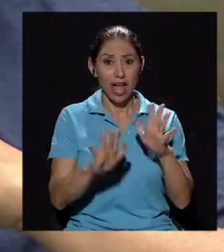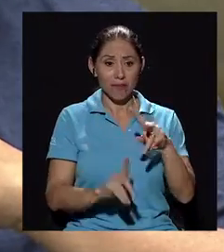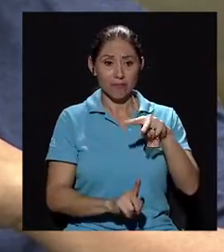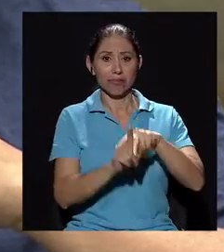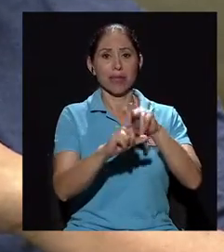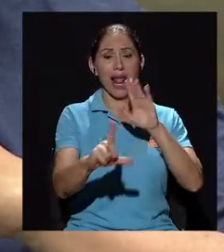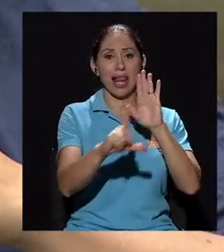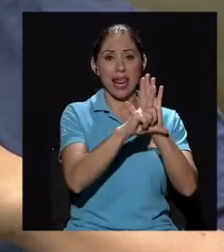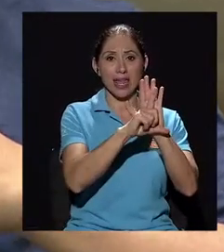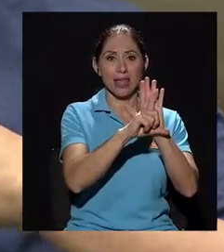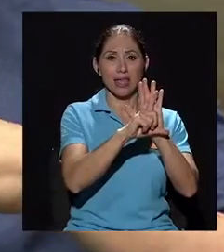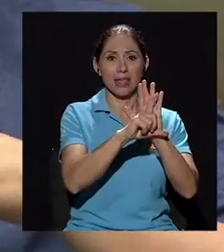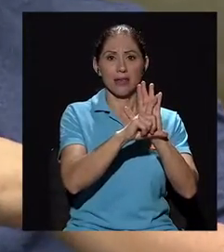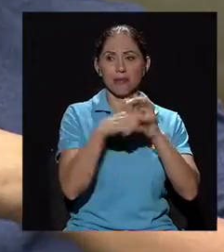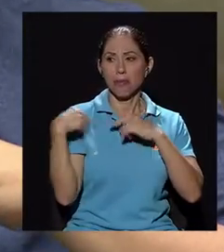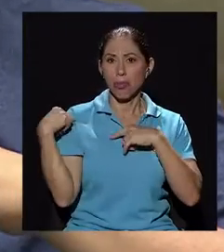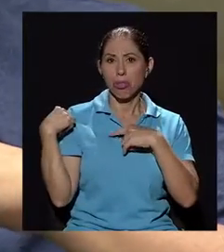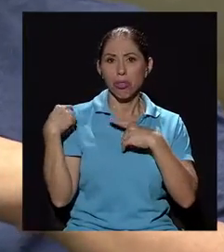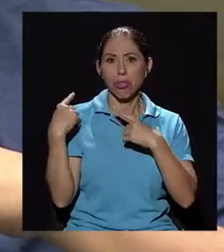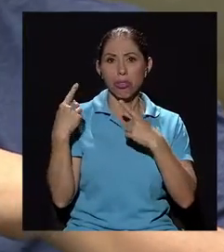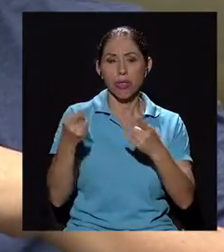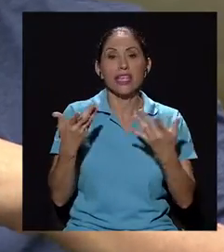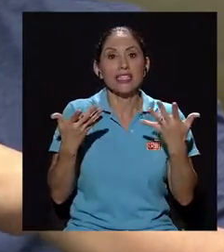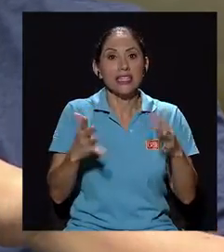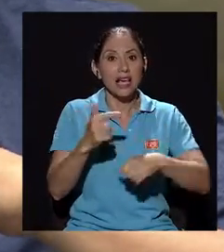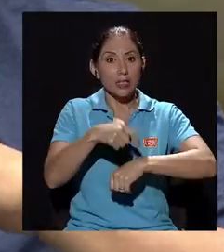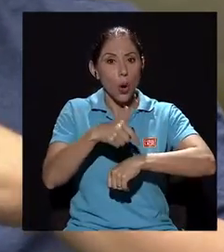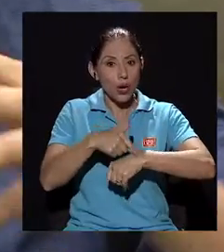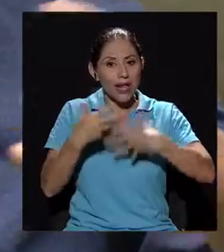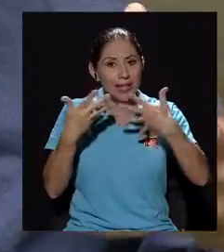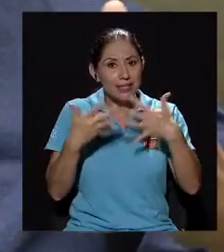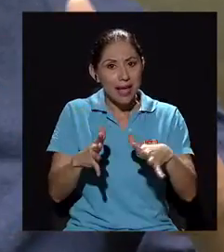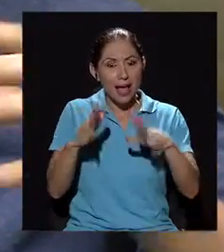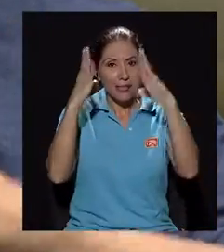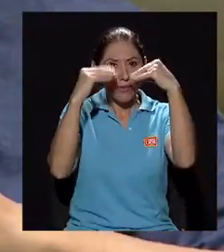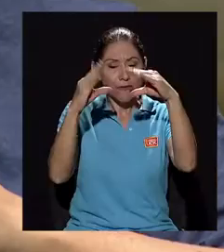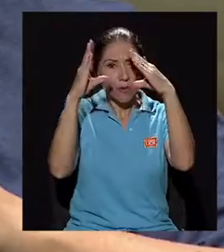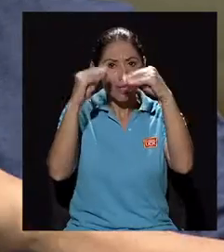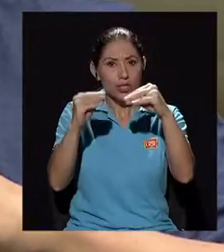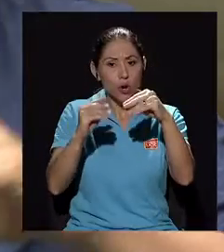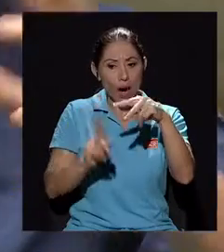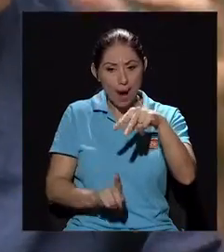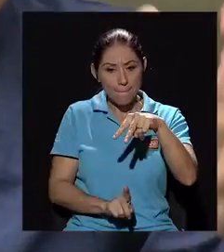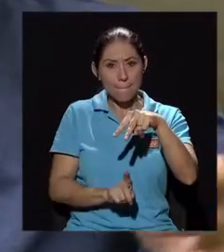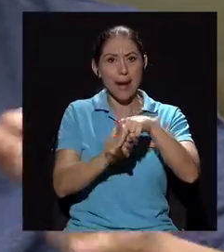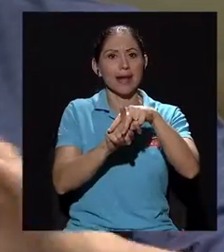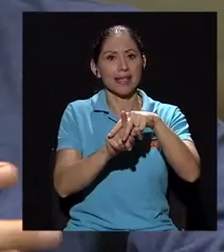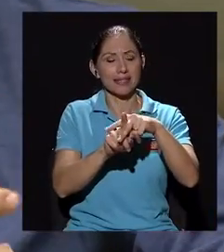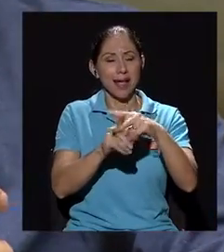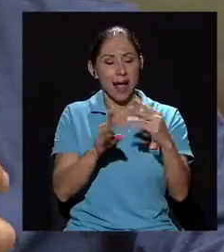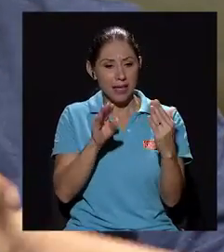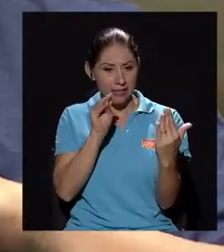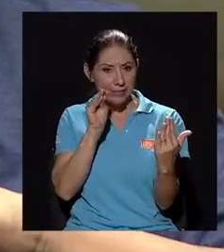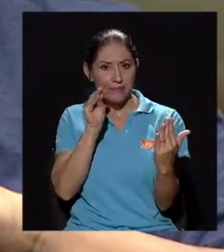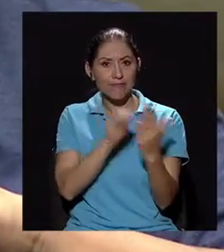ley, y ya es hora, o sea, de que esa información finalmente aparezca, ¿verdad?, en el lugar donde uh-huh. todos, ¿verdad?,